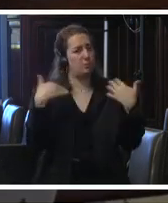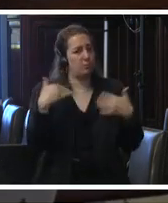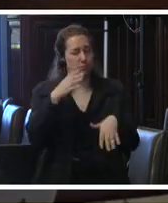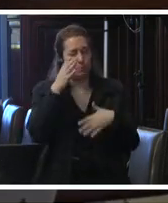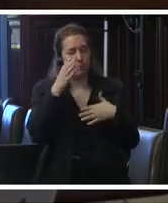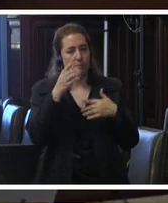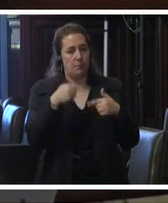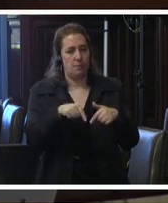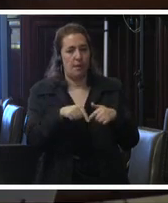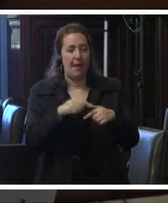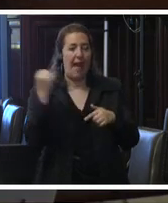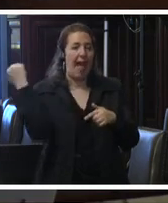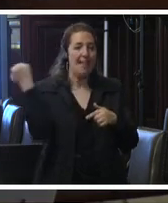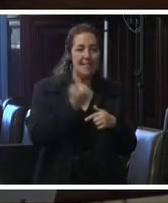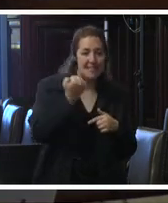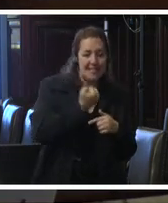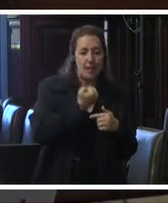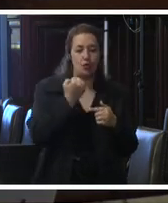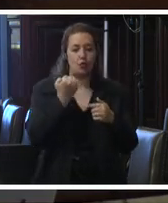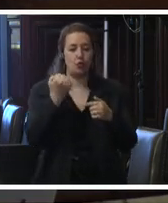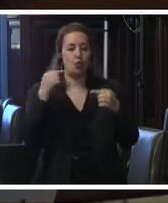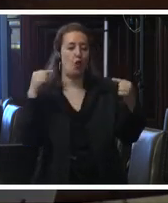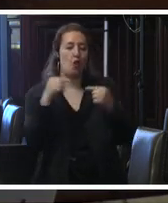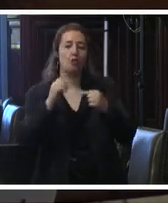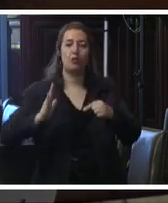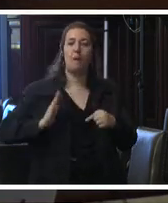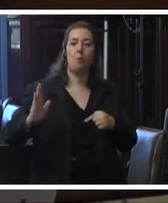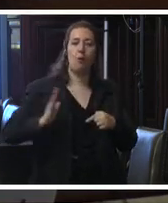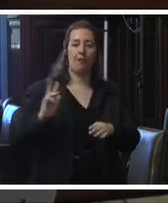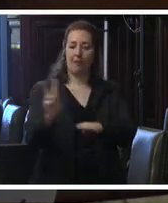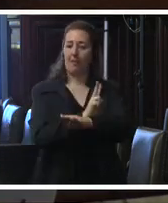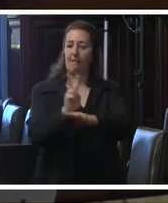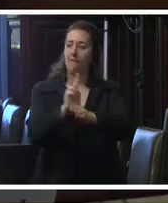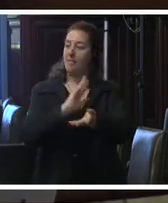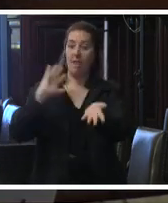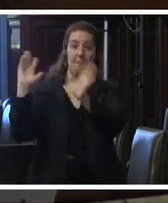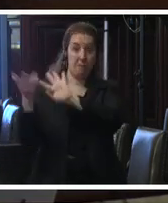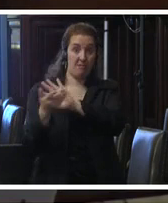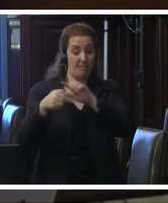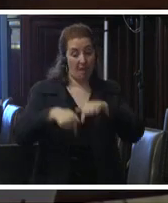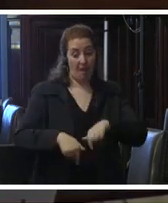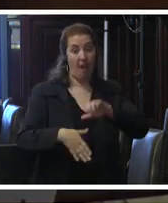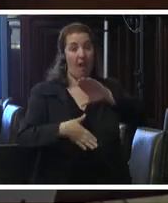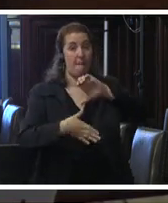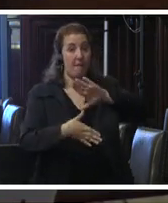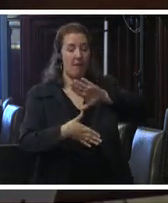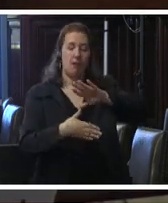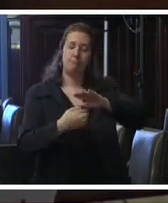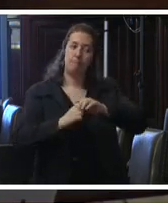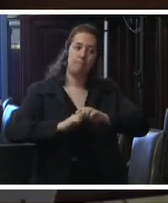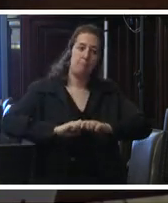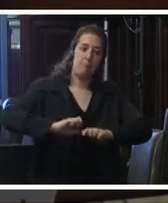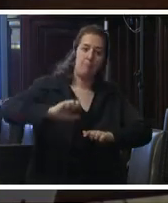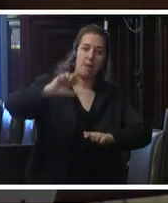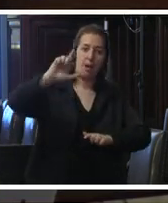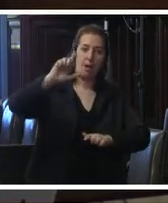los asesinatos contra mujeres defensoras en América está creciendo. En el 2017, la